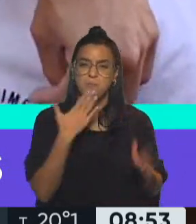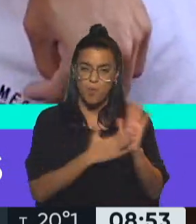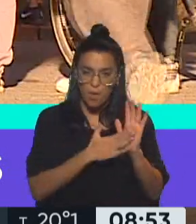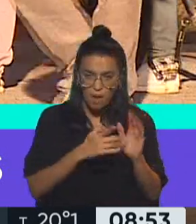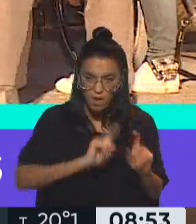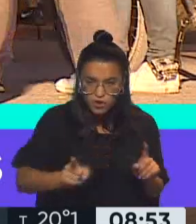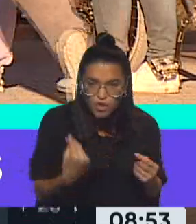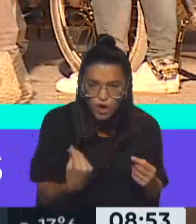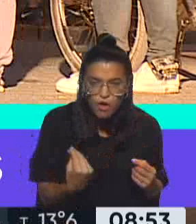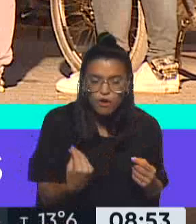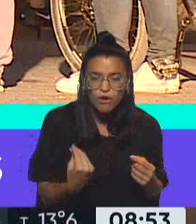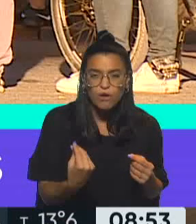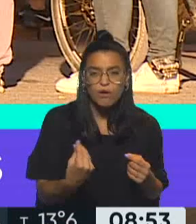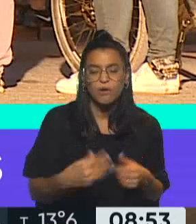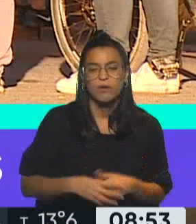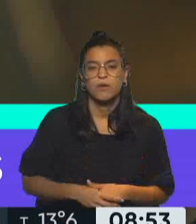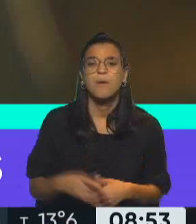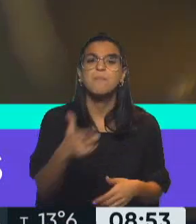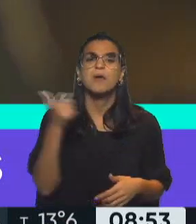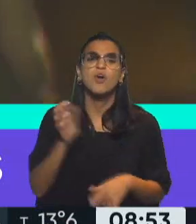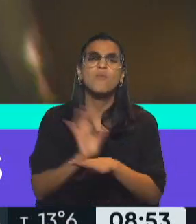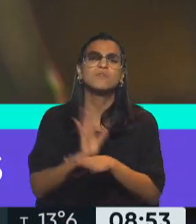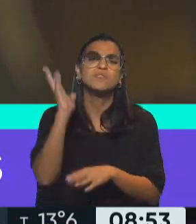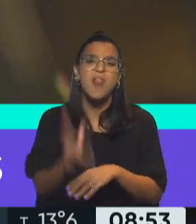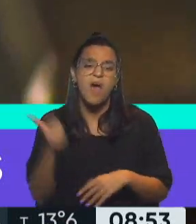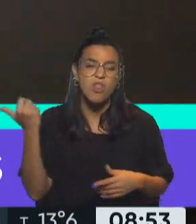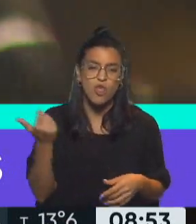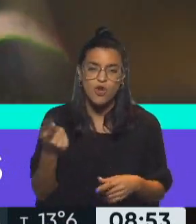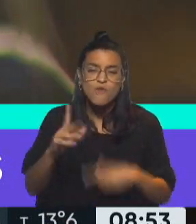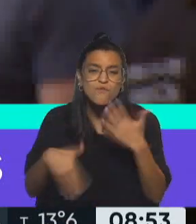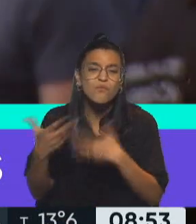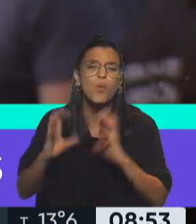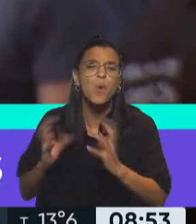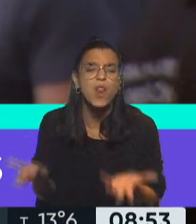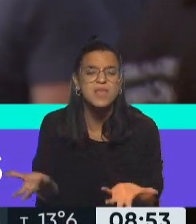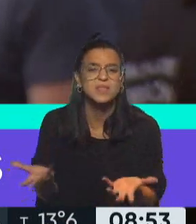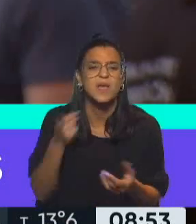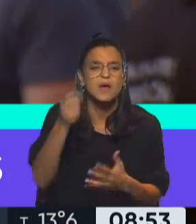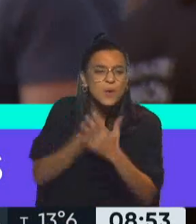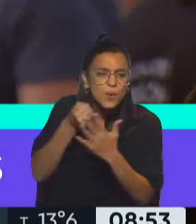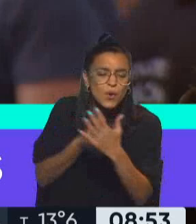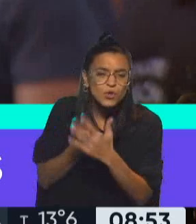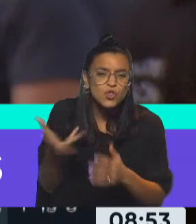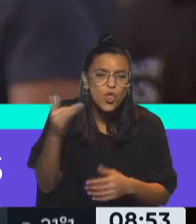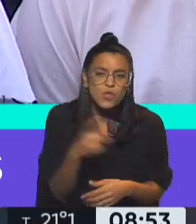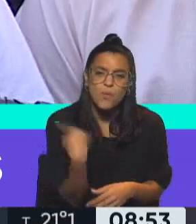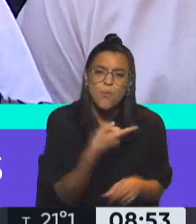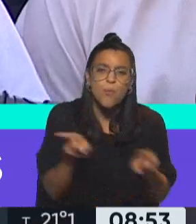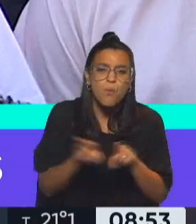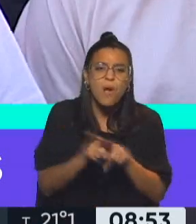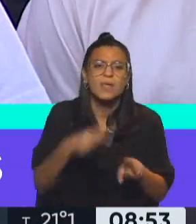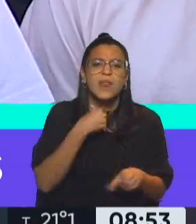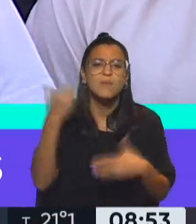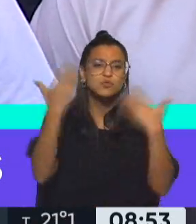son. Lo mataron con un chorro, lo mataron con un chorro y era un futbolista. Uno que se rompía el otro como todos nosotros acá, que buscamos un